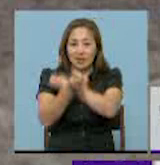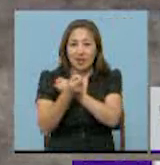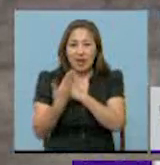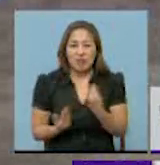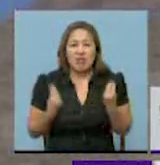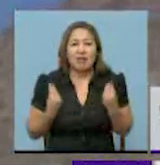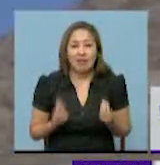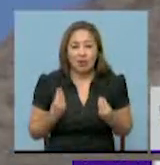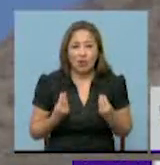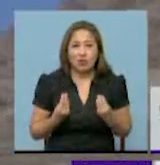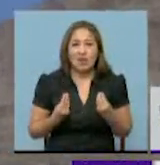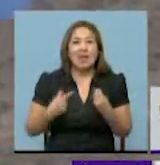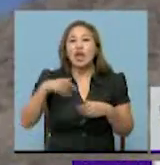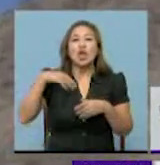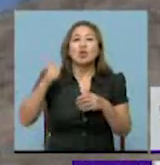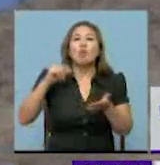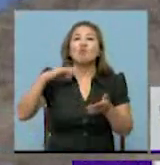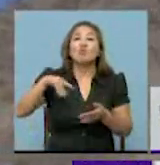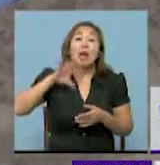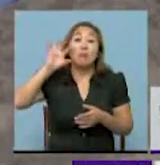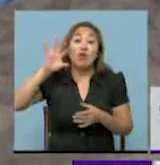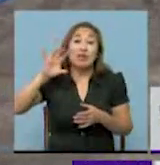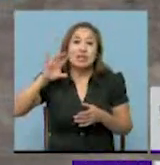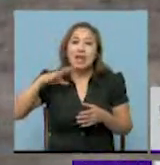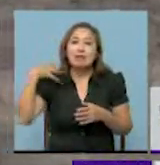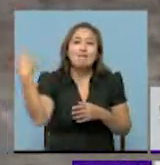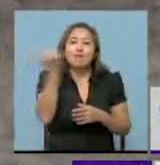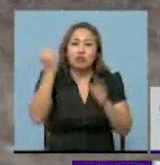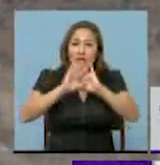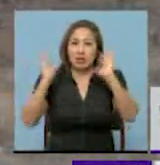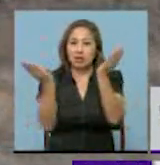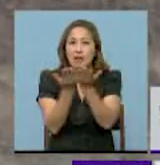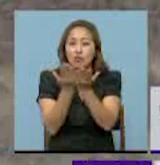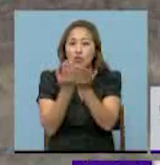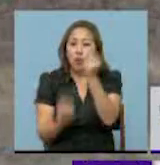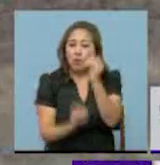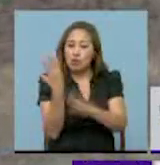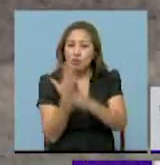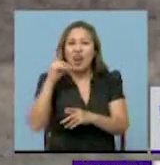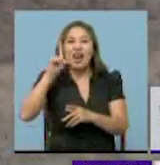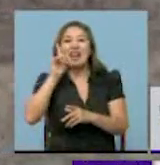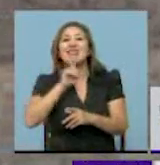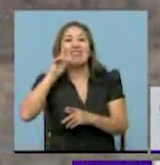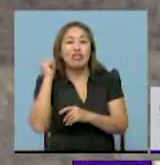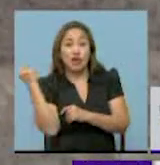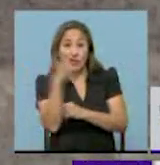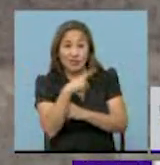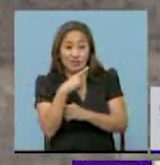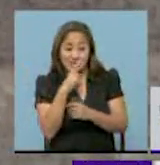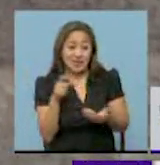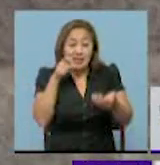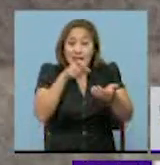en una potencia mundial en la provisión de litio, que recién sacó su celular el señor, y sin la